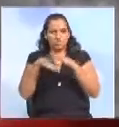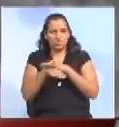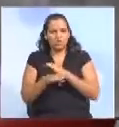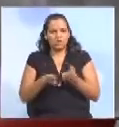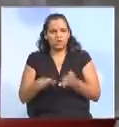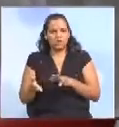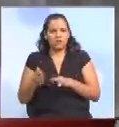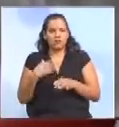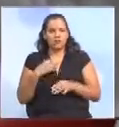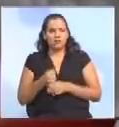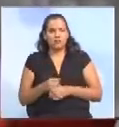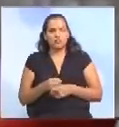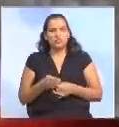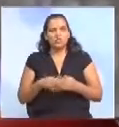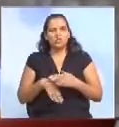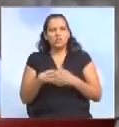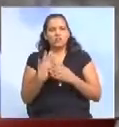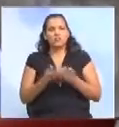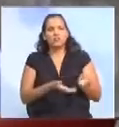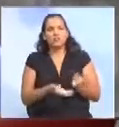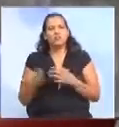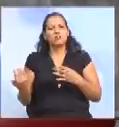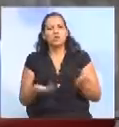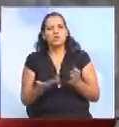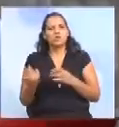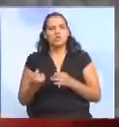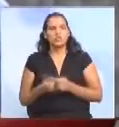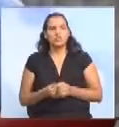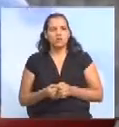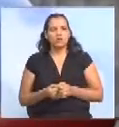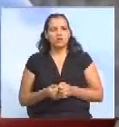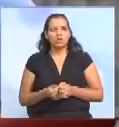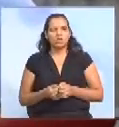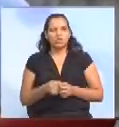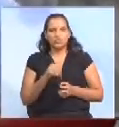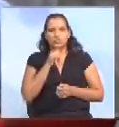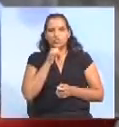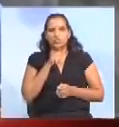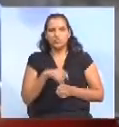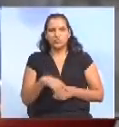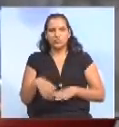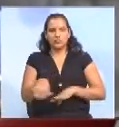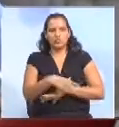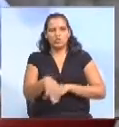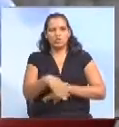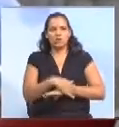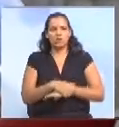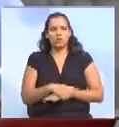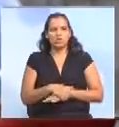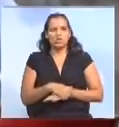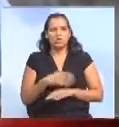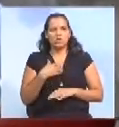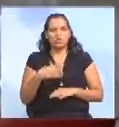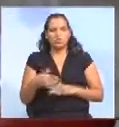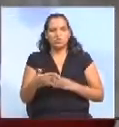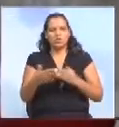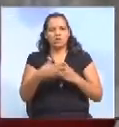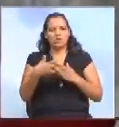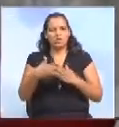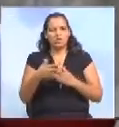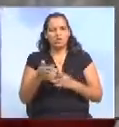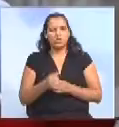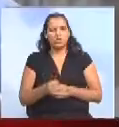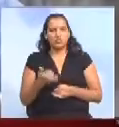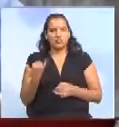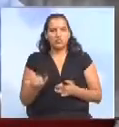los muertos están nuevamente comenzando a salir. Claro que no salen hasta la calle principal porque esa pared los detiene.